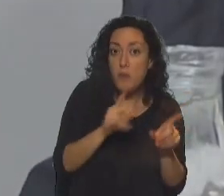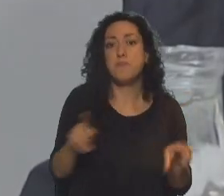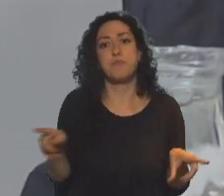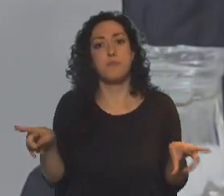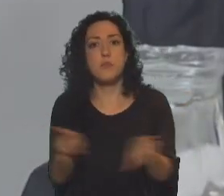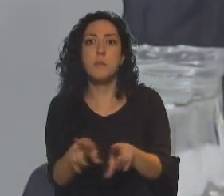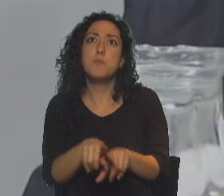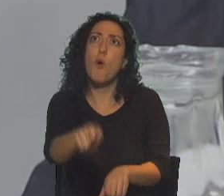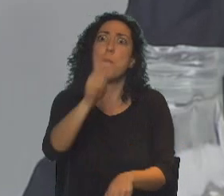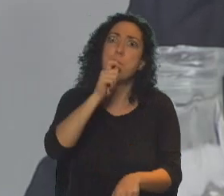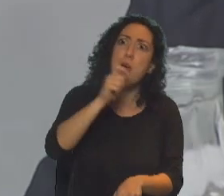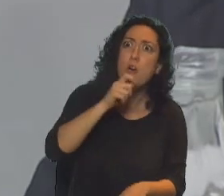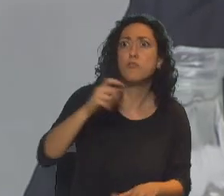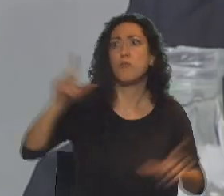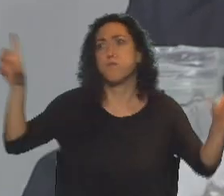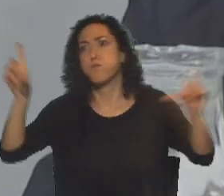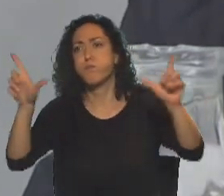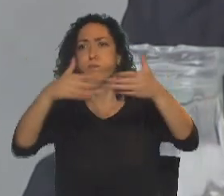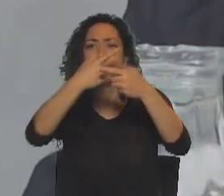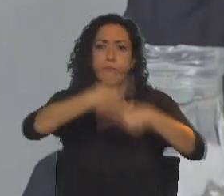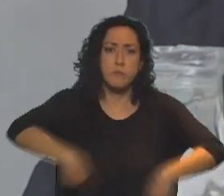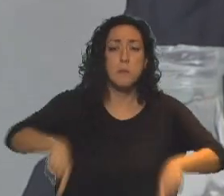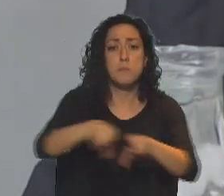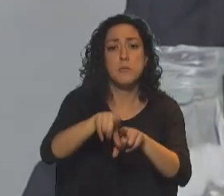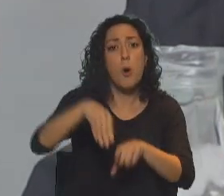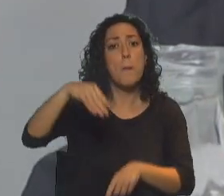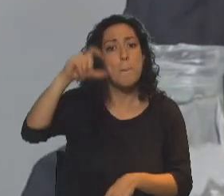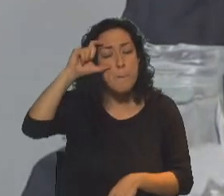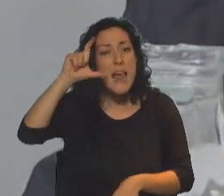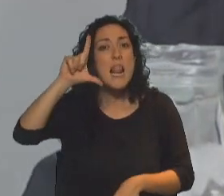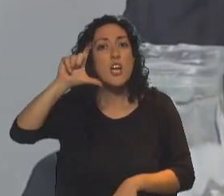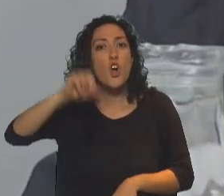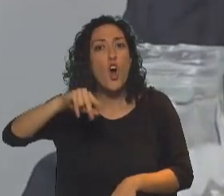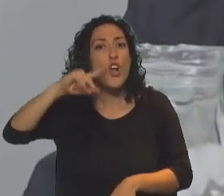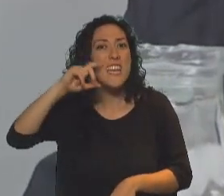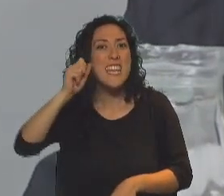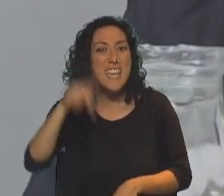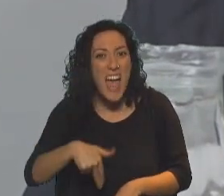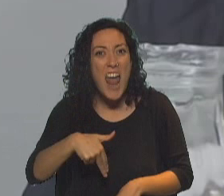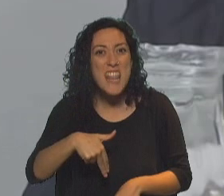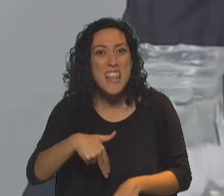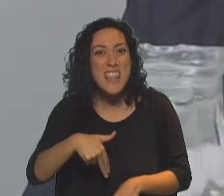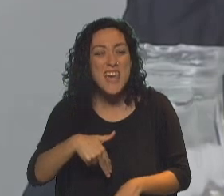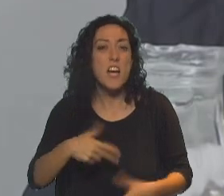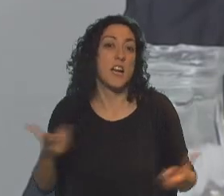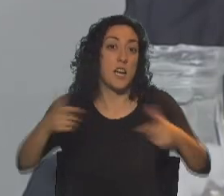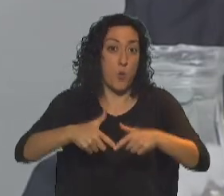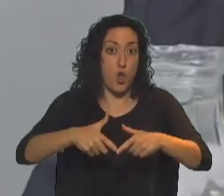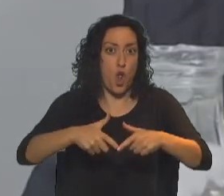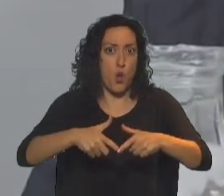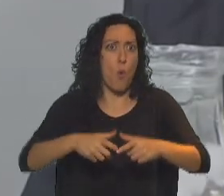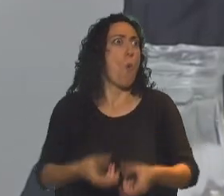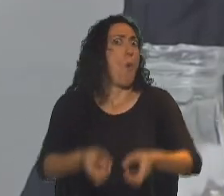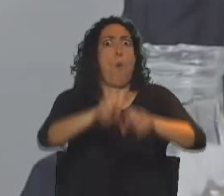tanta prensa, y con Melconian, que nadie puede pensar que yo tengo las mismas ideas que Melconian en